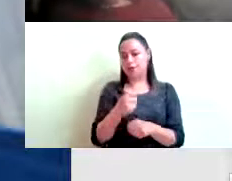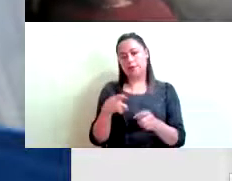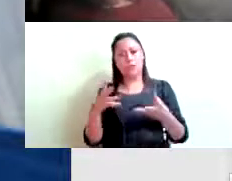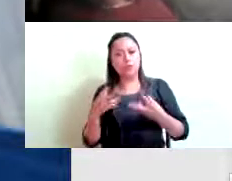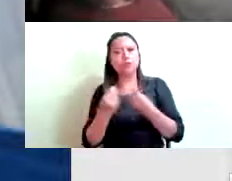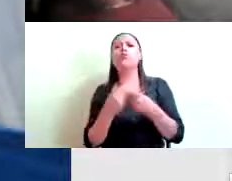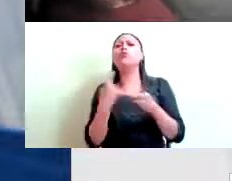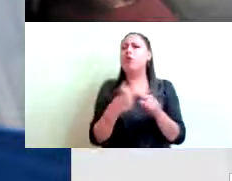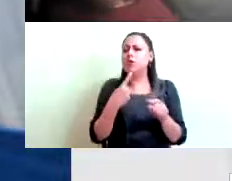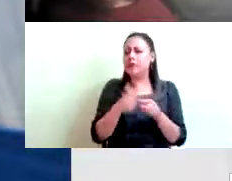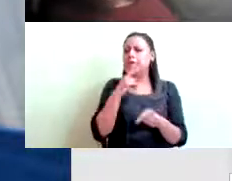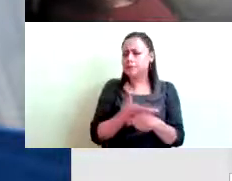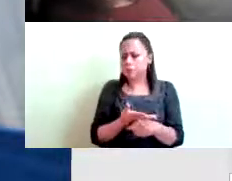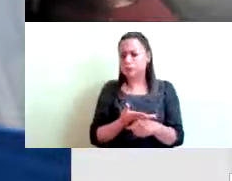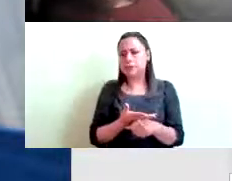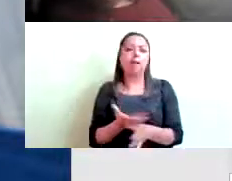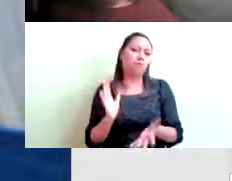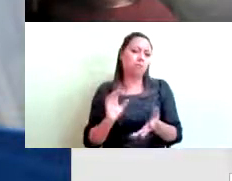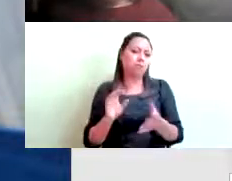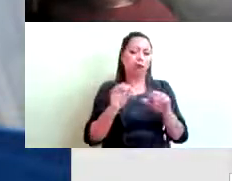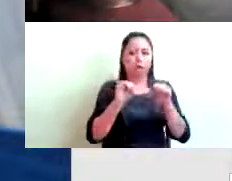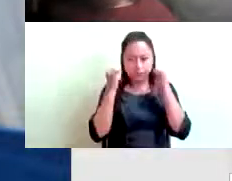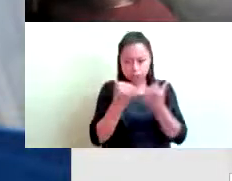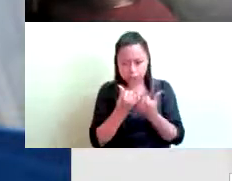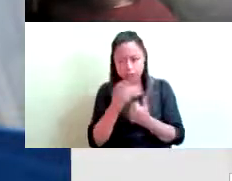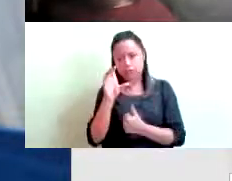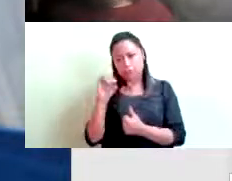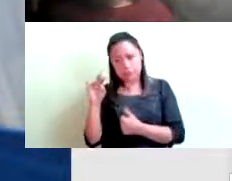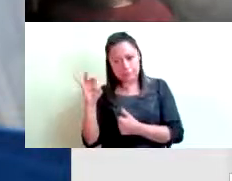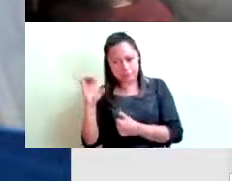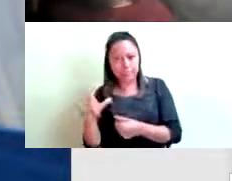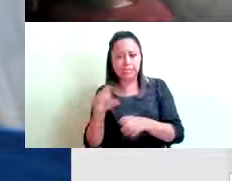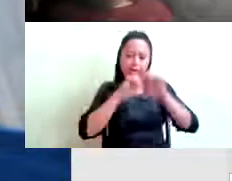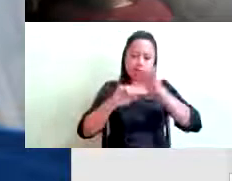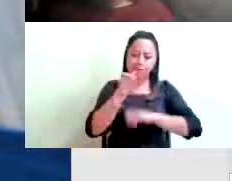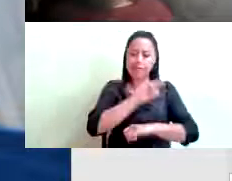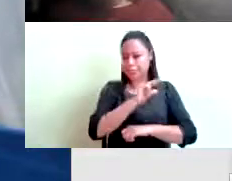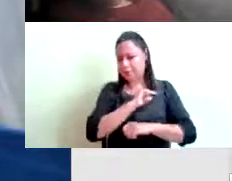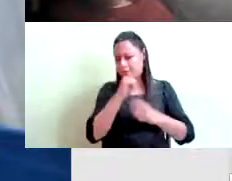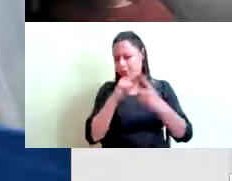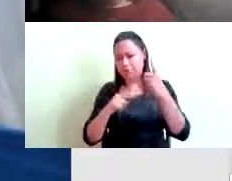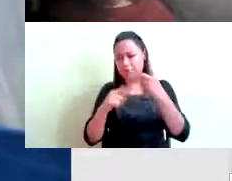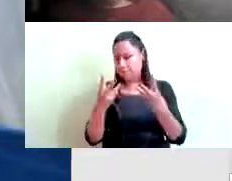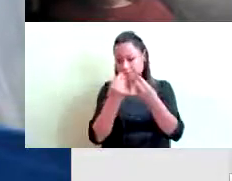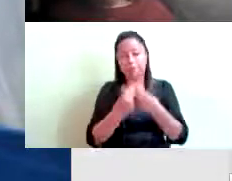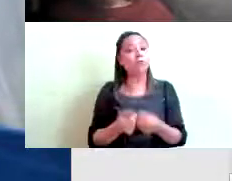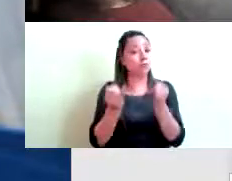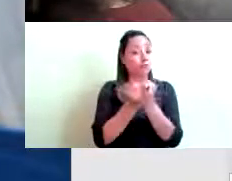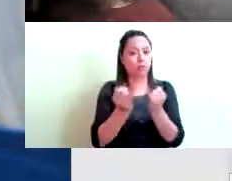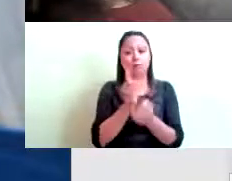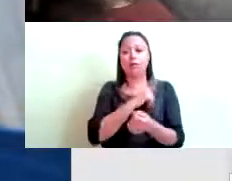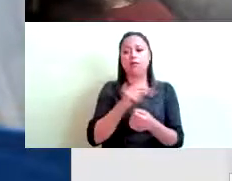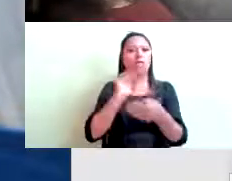gobierno, y la iniciativa privada. Y bueno, pues sin pasar por alto también la situación desde